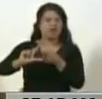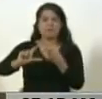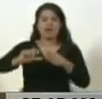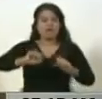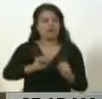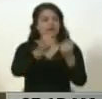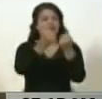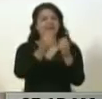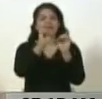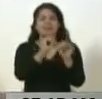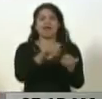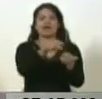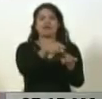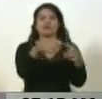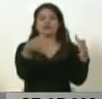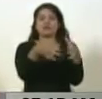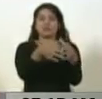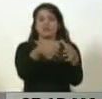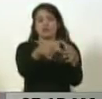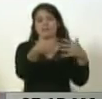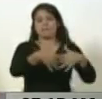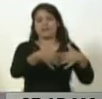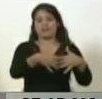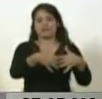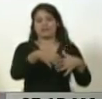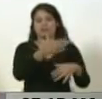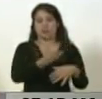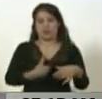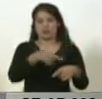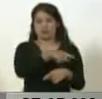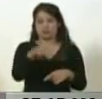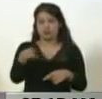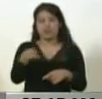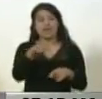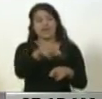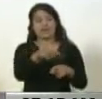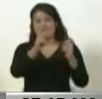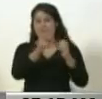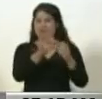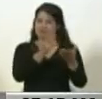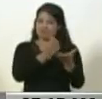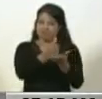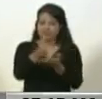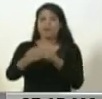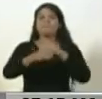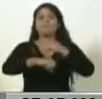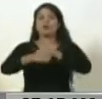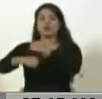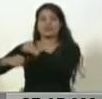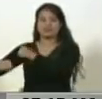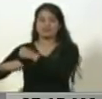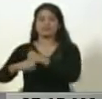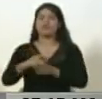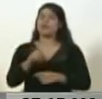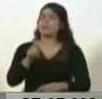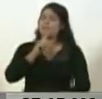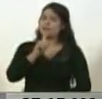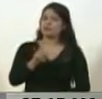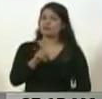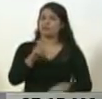a ir específicamente a algunos motores. ¿Qué balance podemos hacer nosotros de estos recursos y